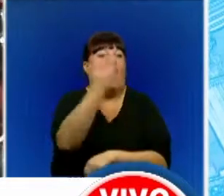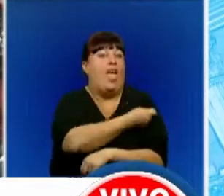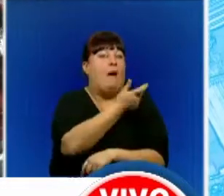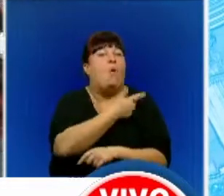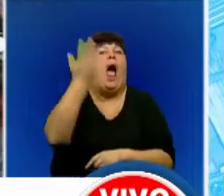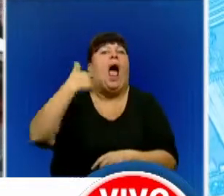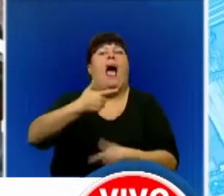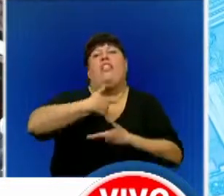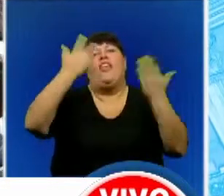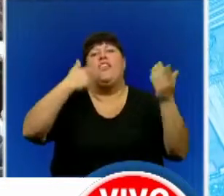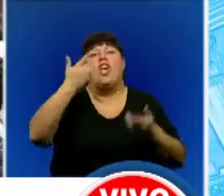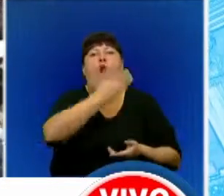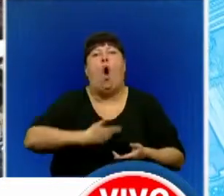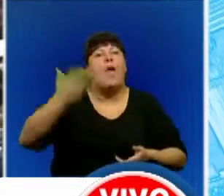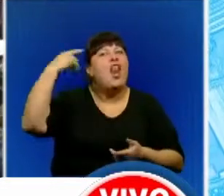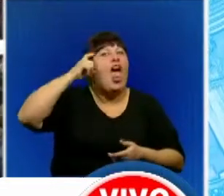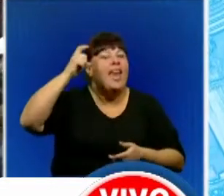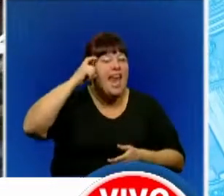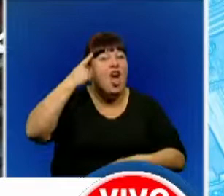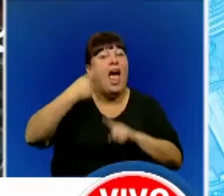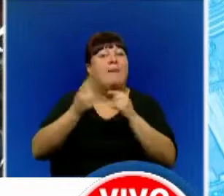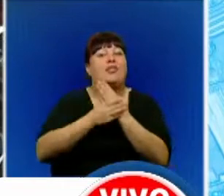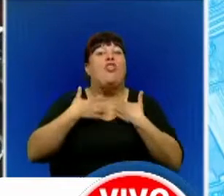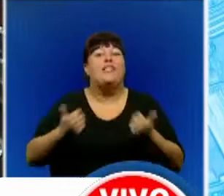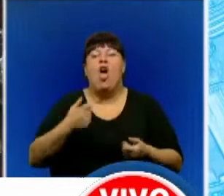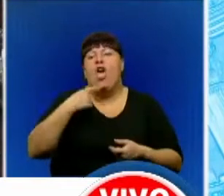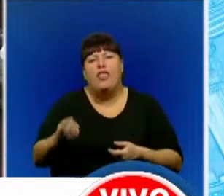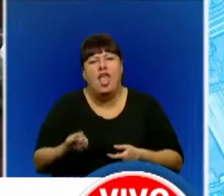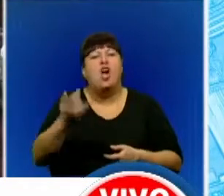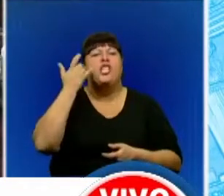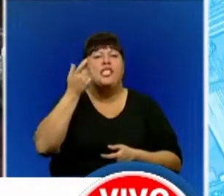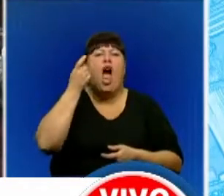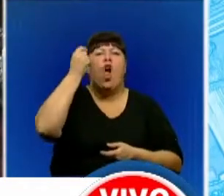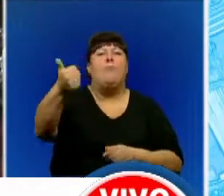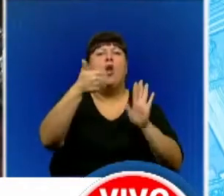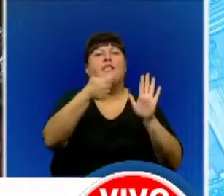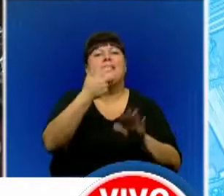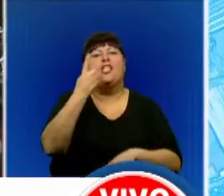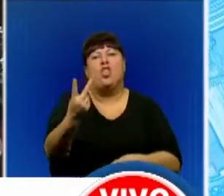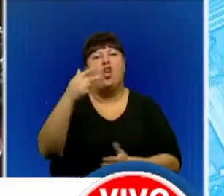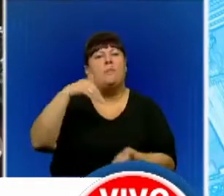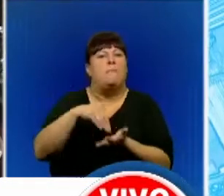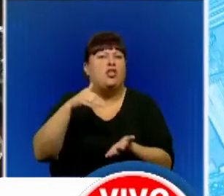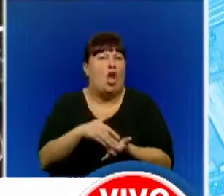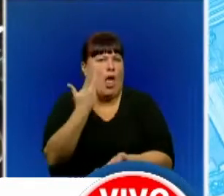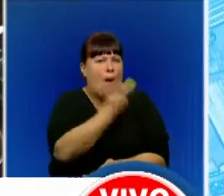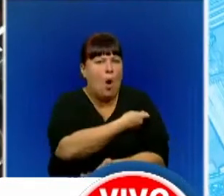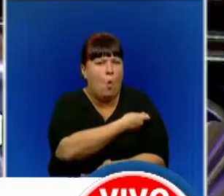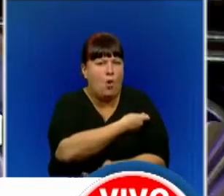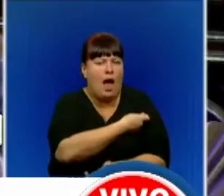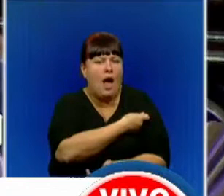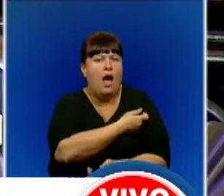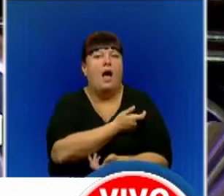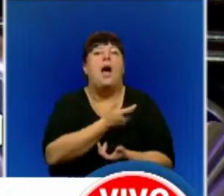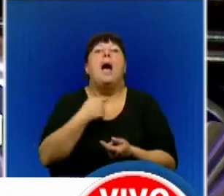vacunación que el gobierno esbozó allá por el mes de enero. El exministro de Salud decía, hemos contratado 62 millones de vacunas